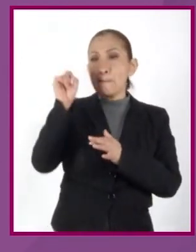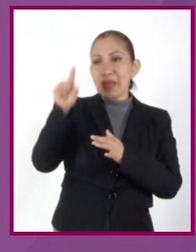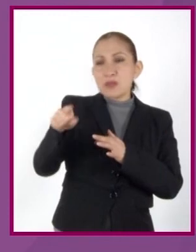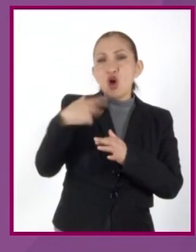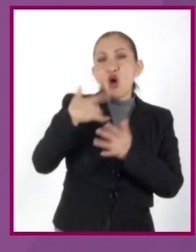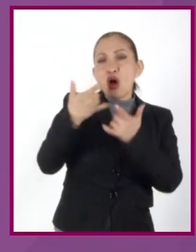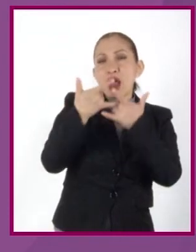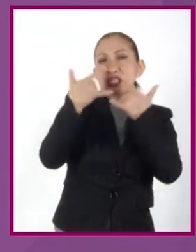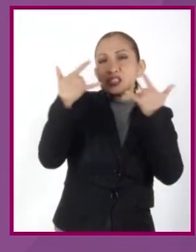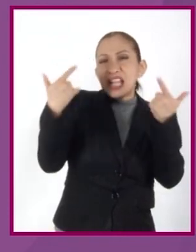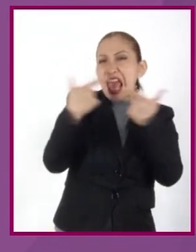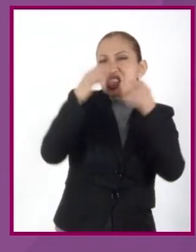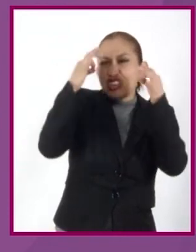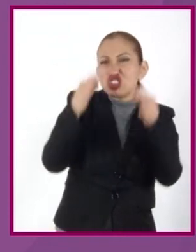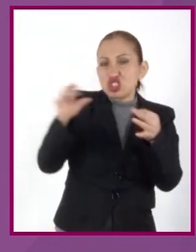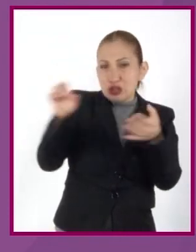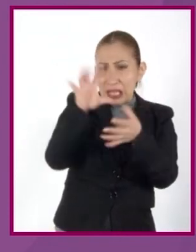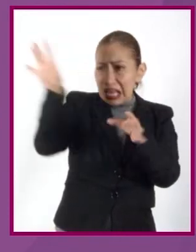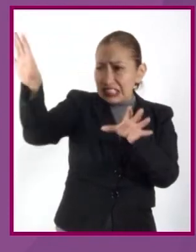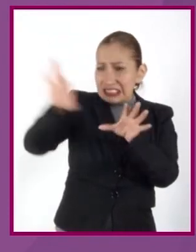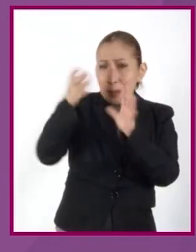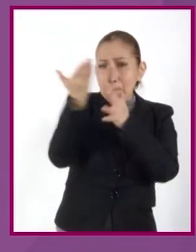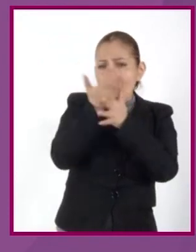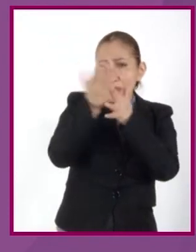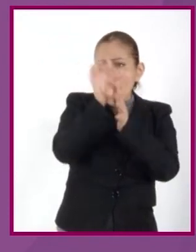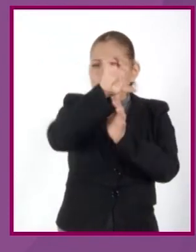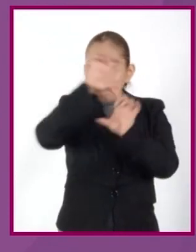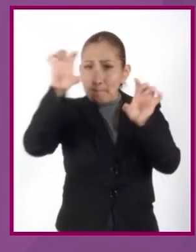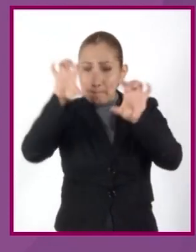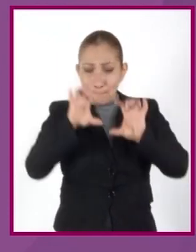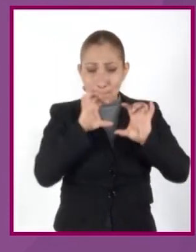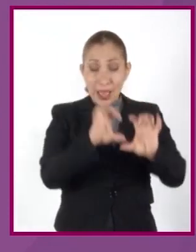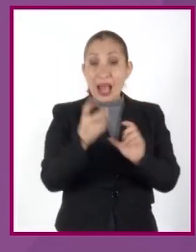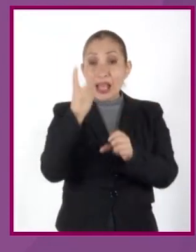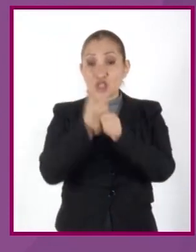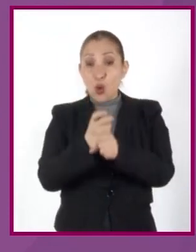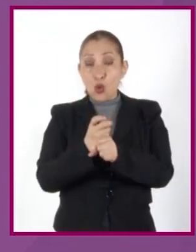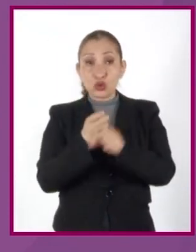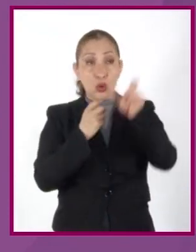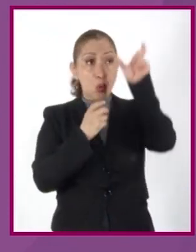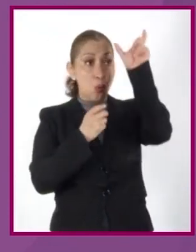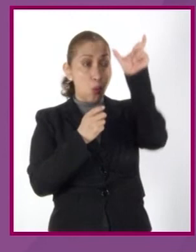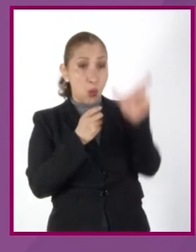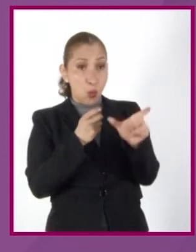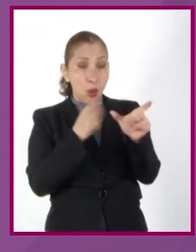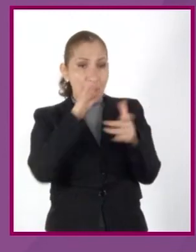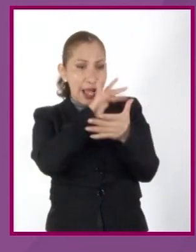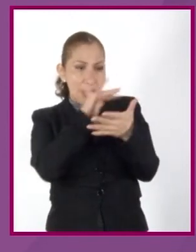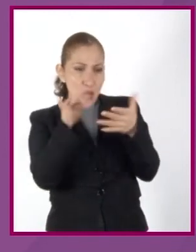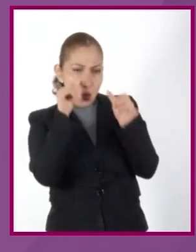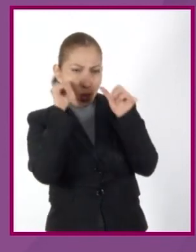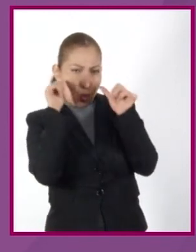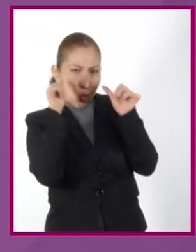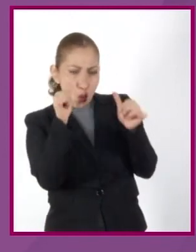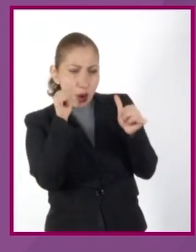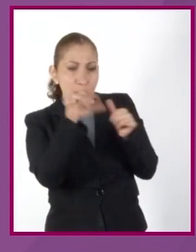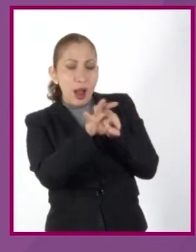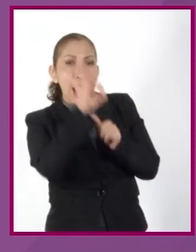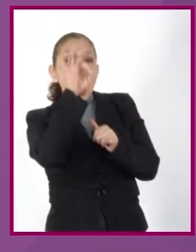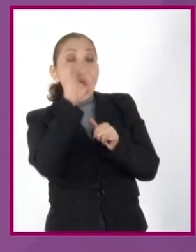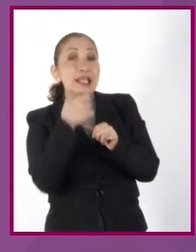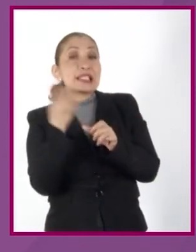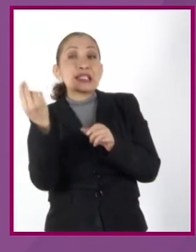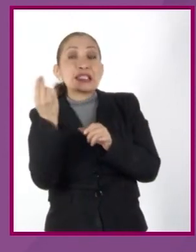extractos de la leyenda, tal cual están escritos en el texto. En el segundo apartado, después de realizar una lectura atenta, obtenemos los